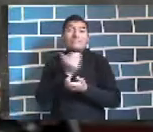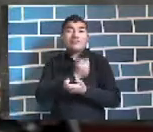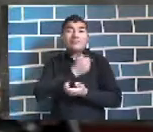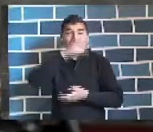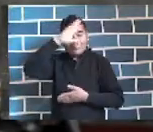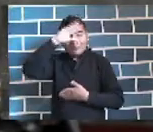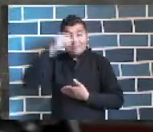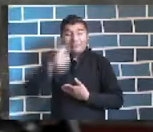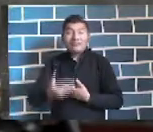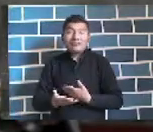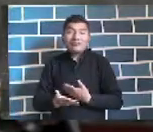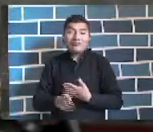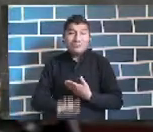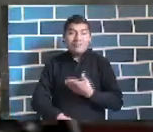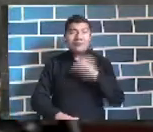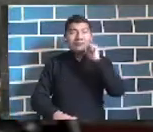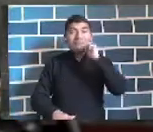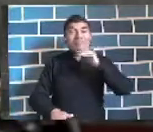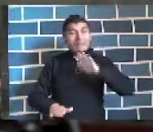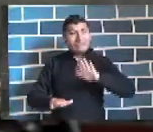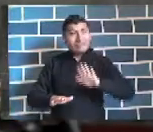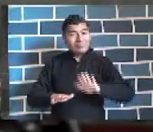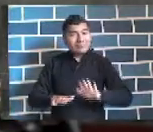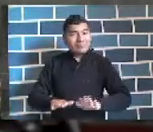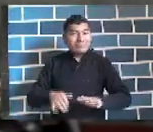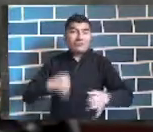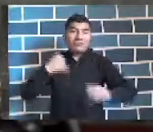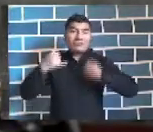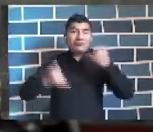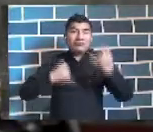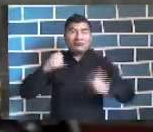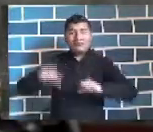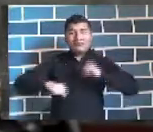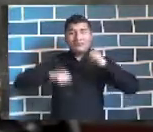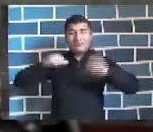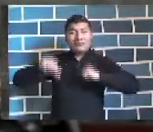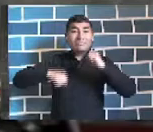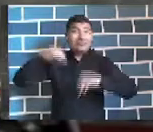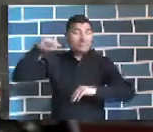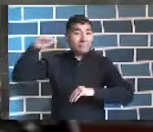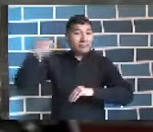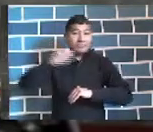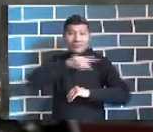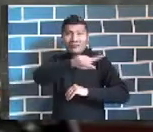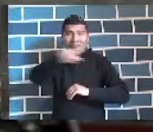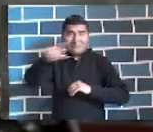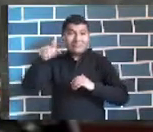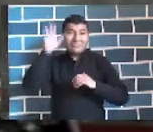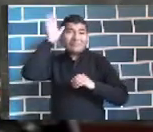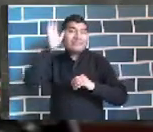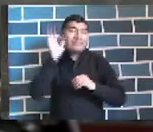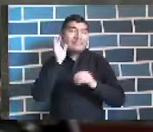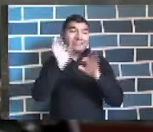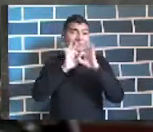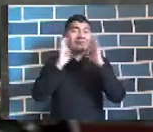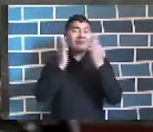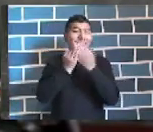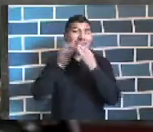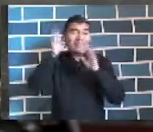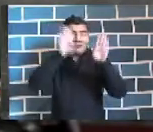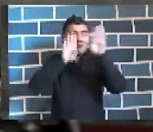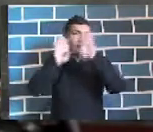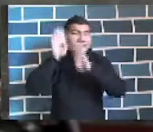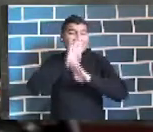niños, nuestros adolescentes y jóvenes? ¿Ustedes, padres de familia, se preocupan por